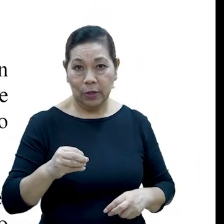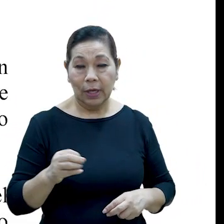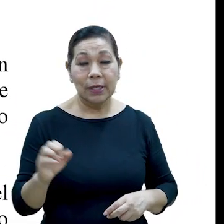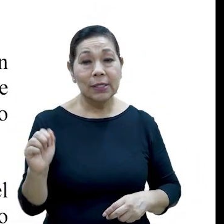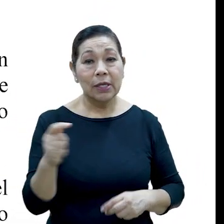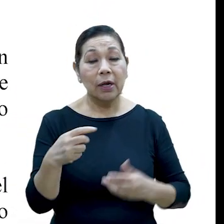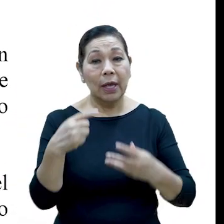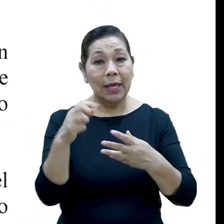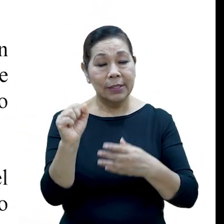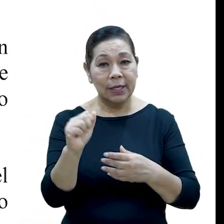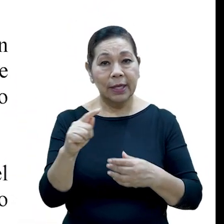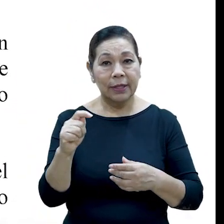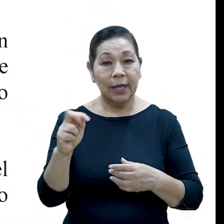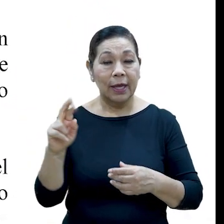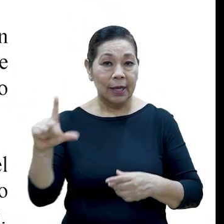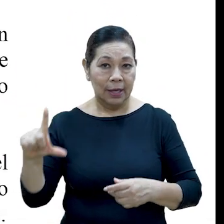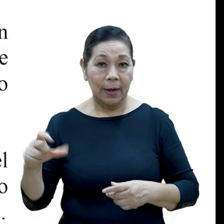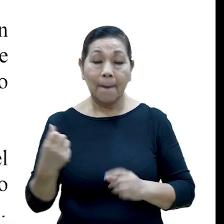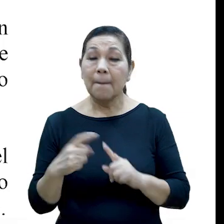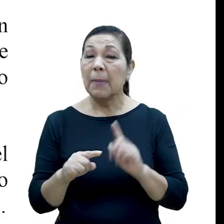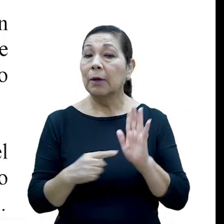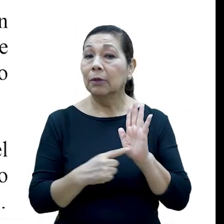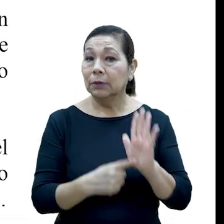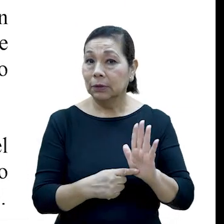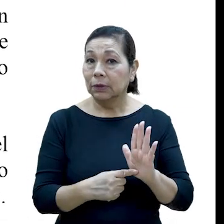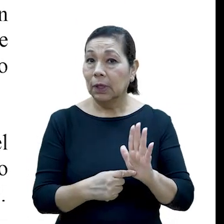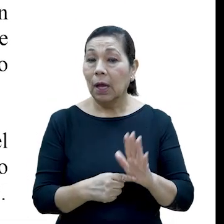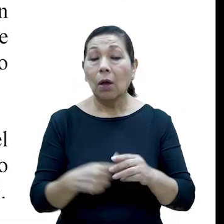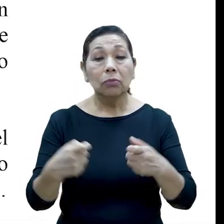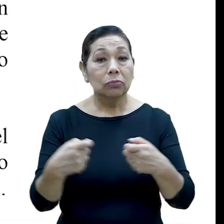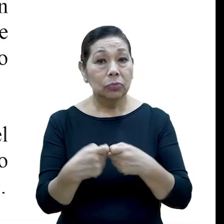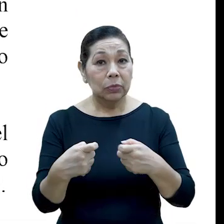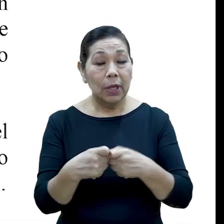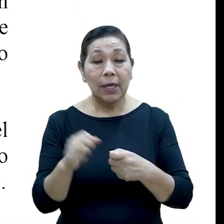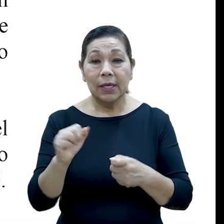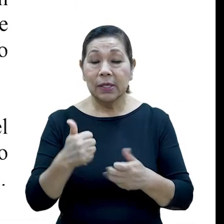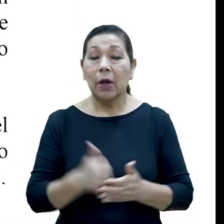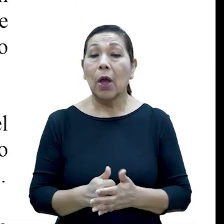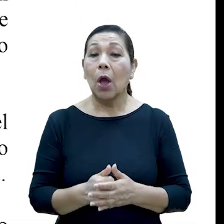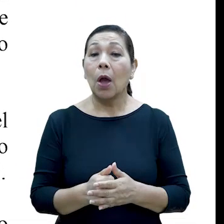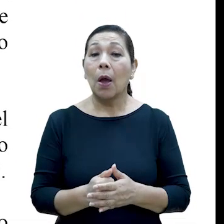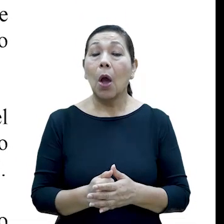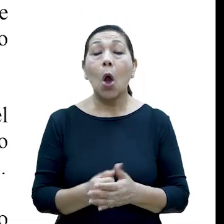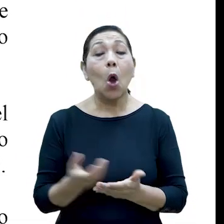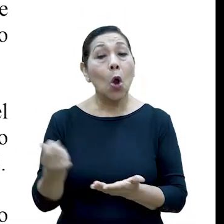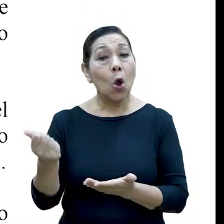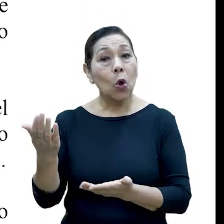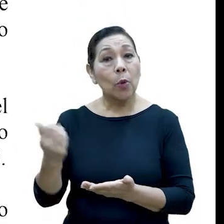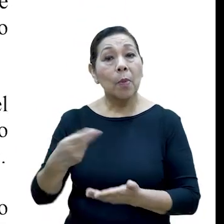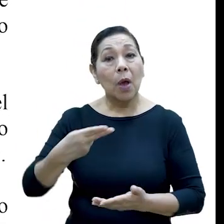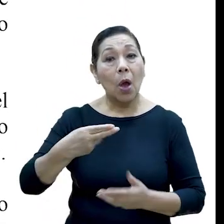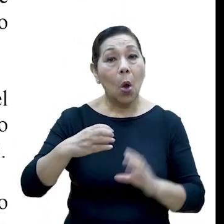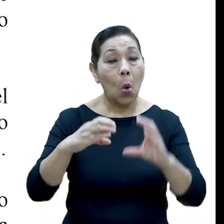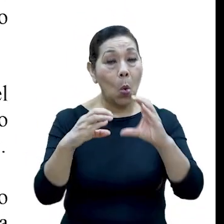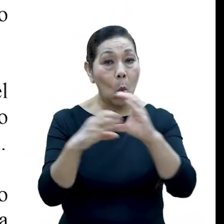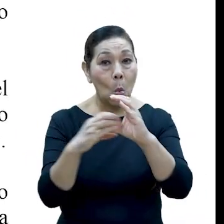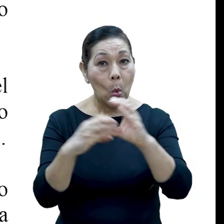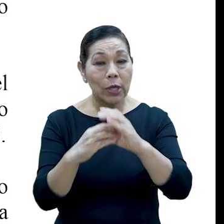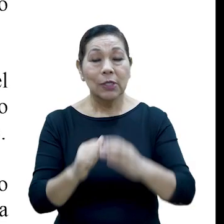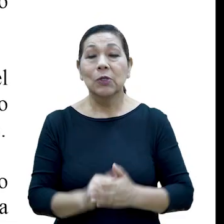Comercial Sanicha, SCRL, Representaciones Electrohogar S.A., Compañía de Cobranzas